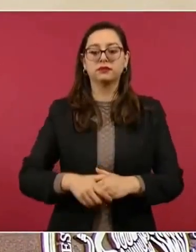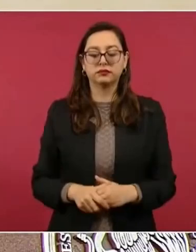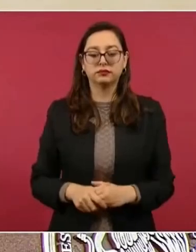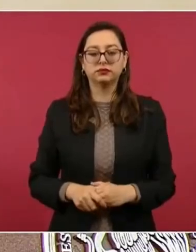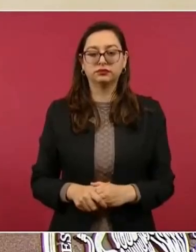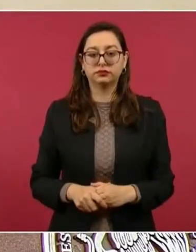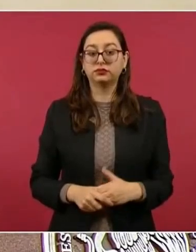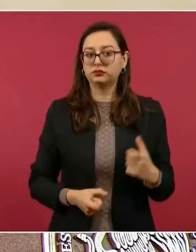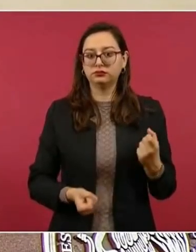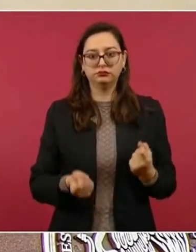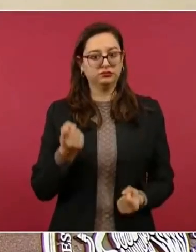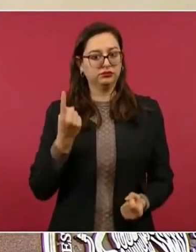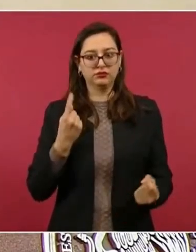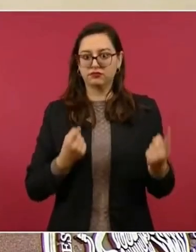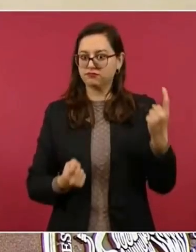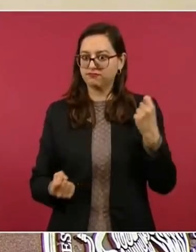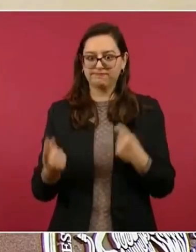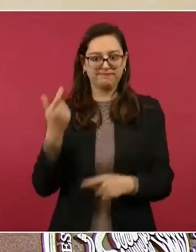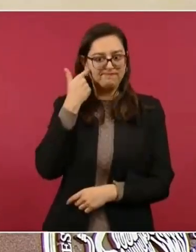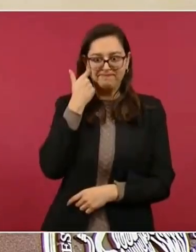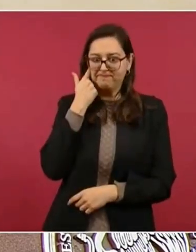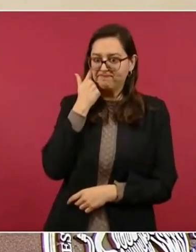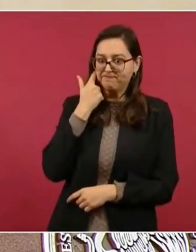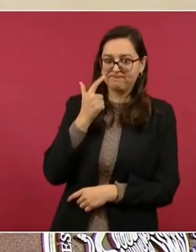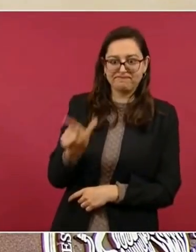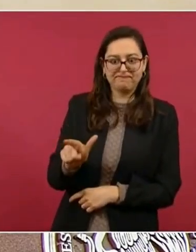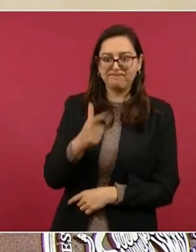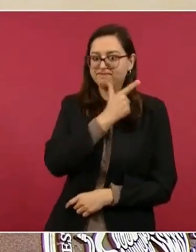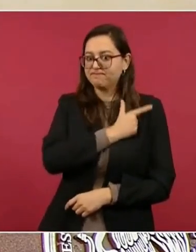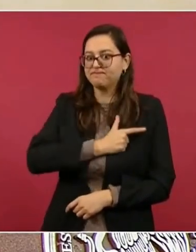sí, como una enfermedad,